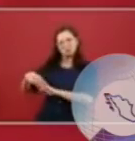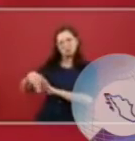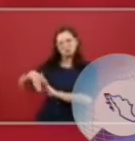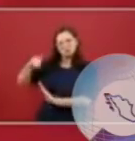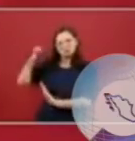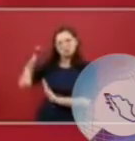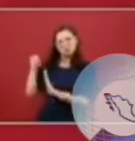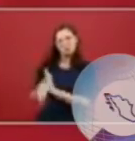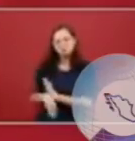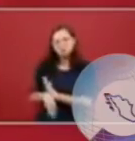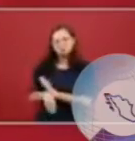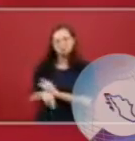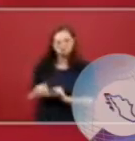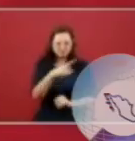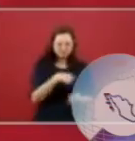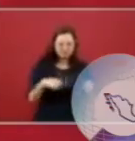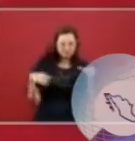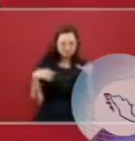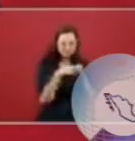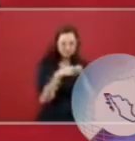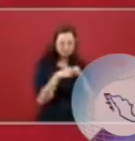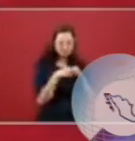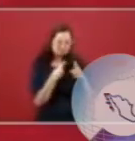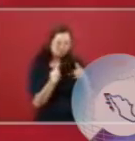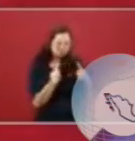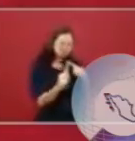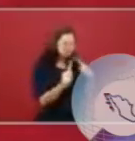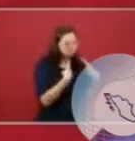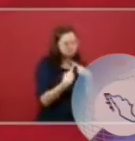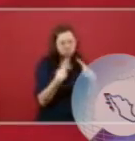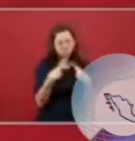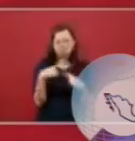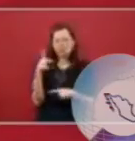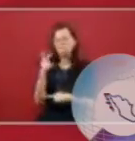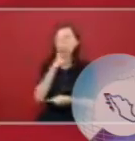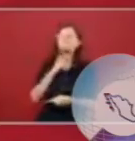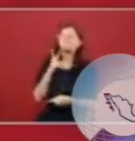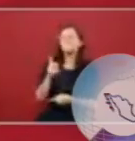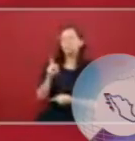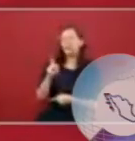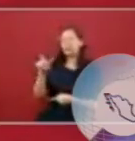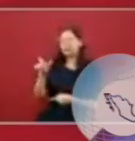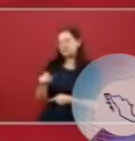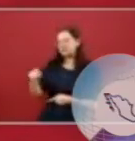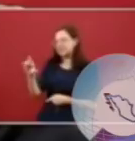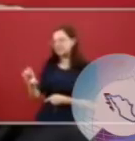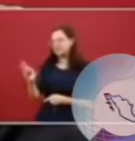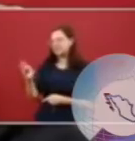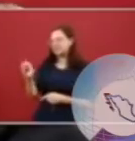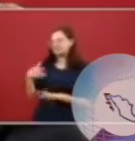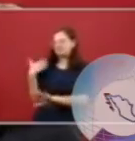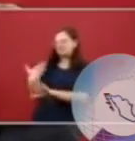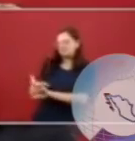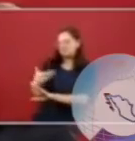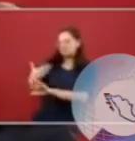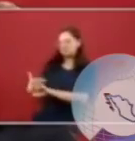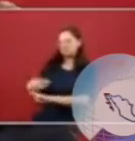Apostaron a acabar con Pemex y con la Comisión Federal de Electricidad.